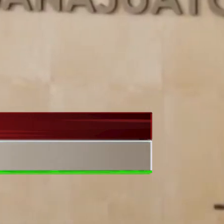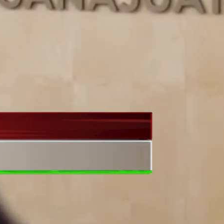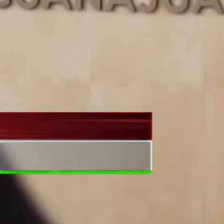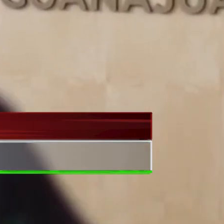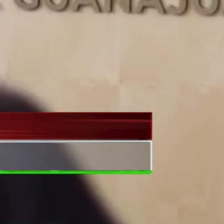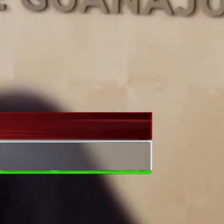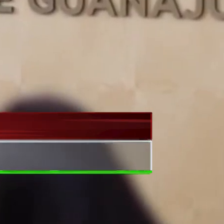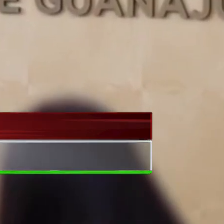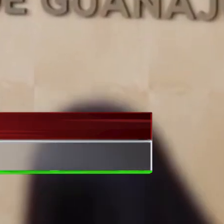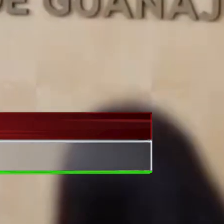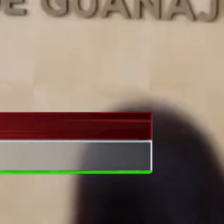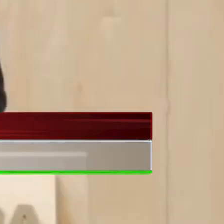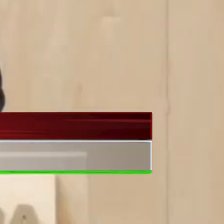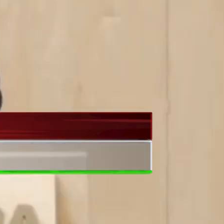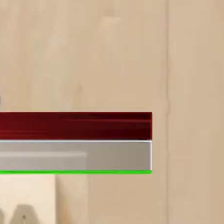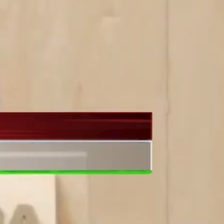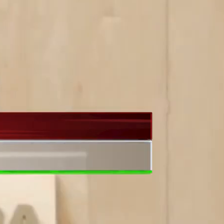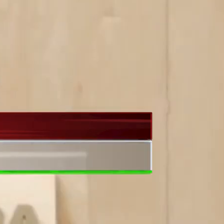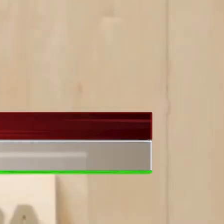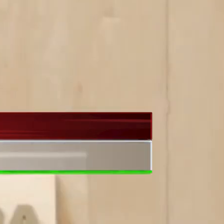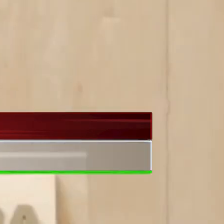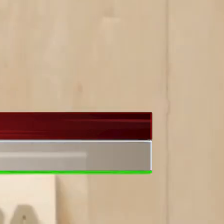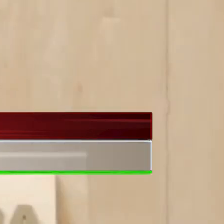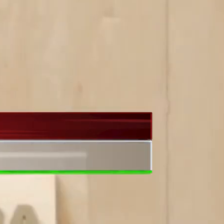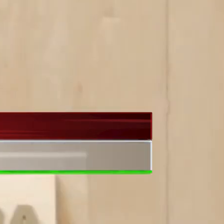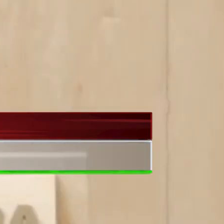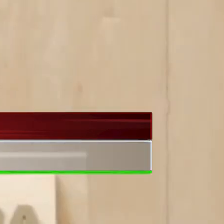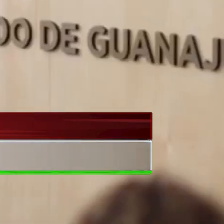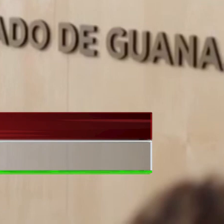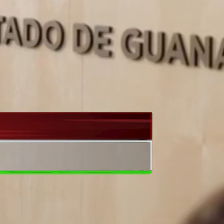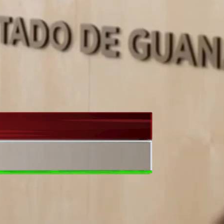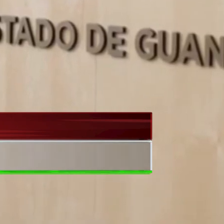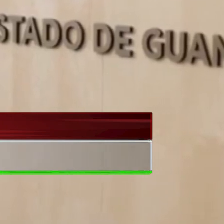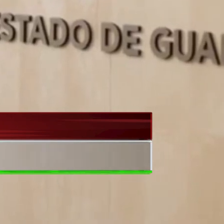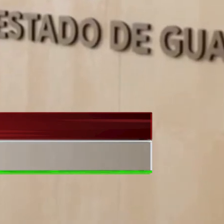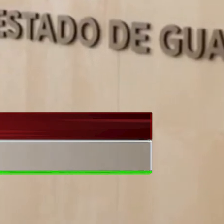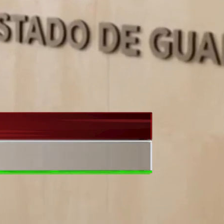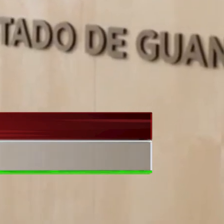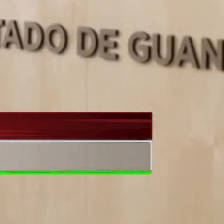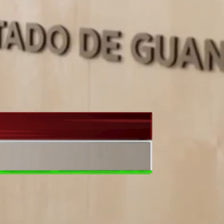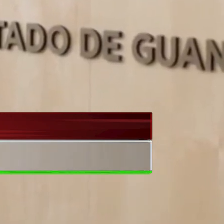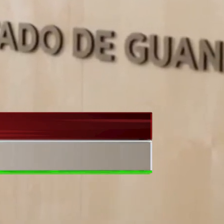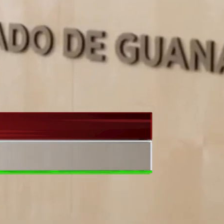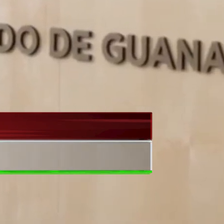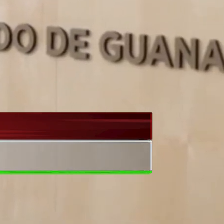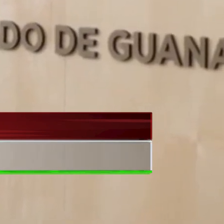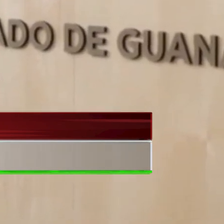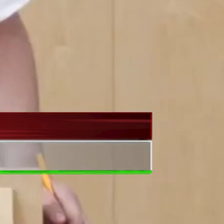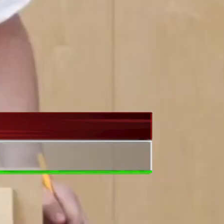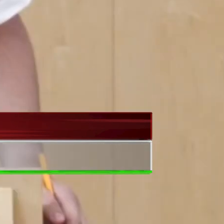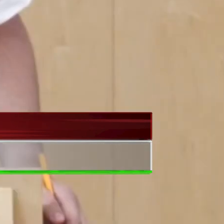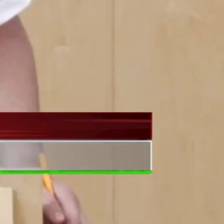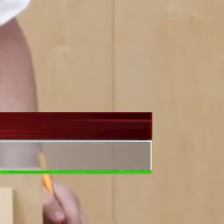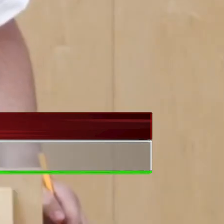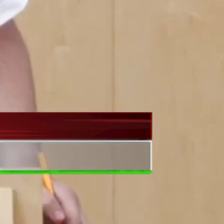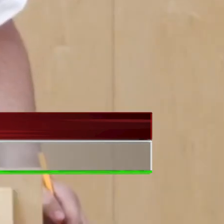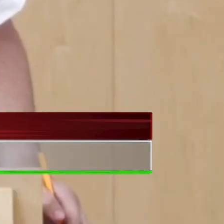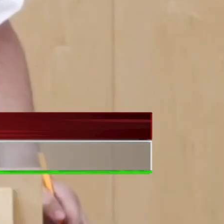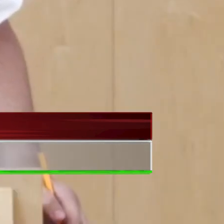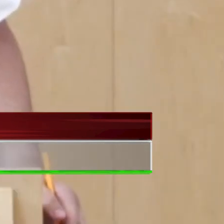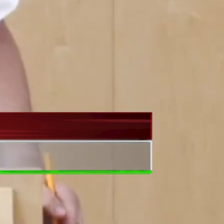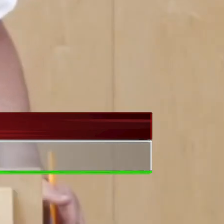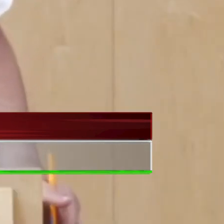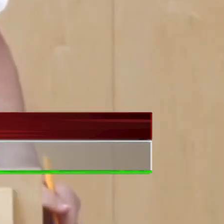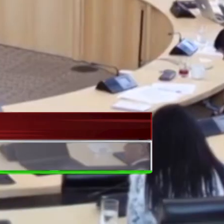Rocha Aguilar mencionó que las propuestas no deben ser descalificadas y quienes la asignaron sabían que no habría una consecuencia jurídica pero